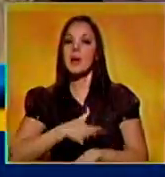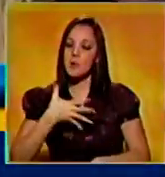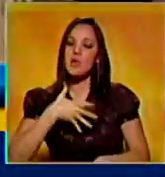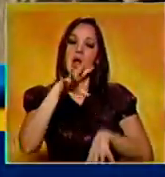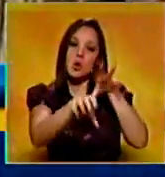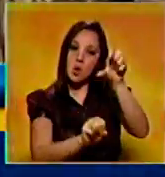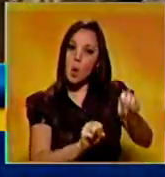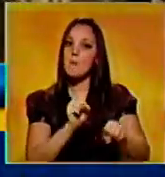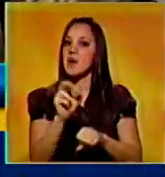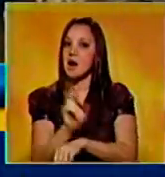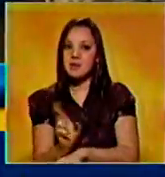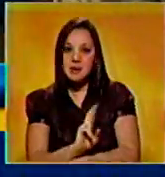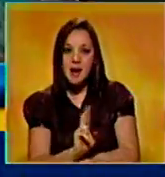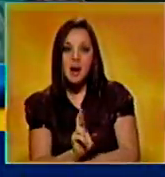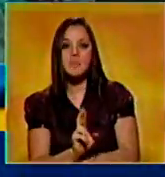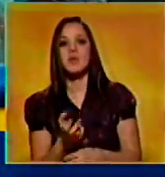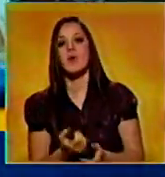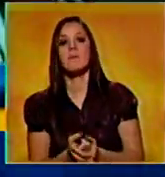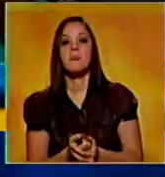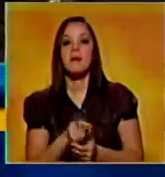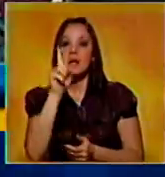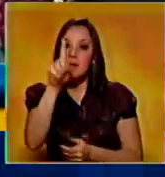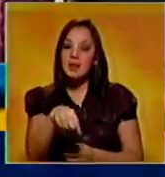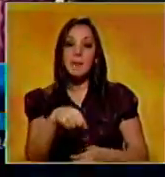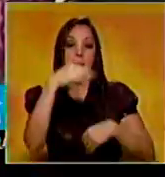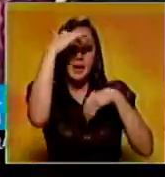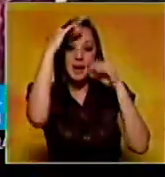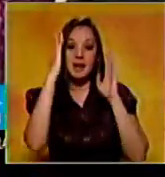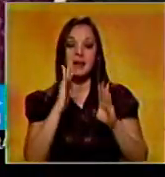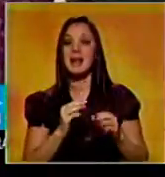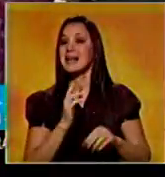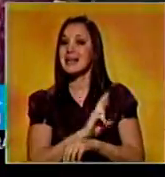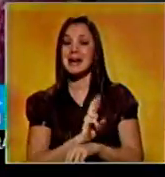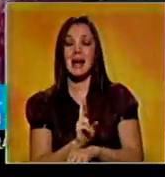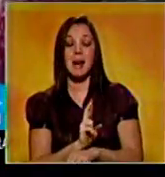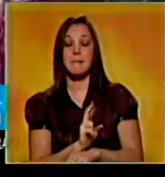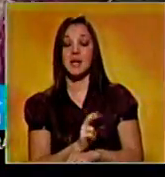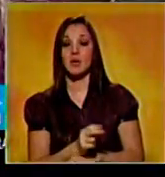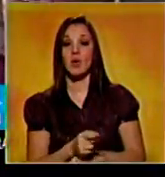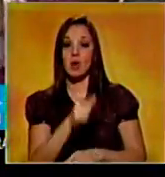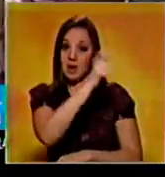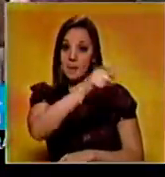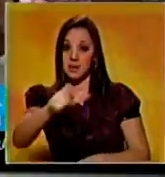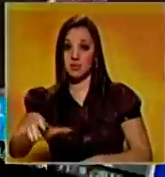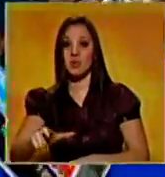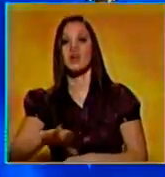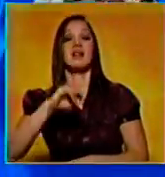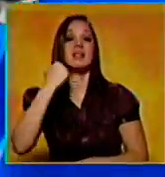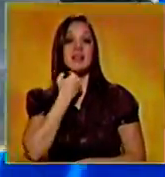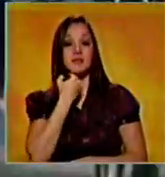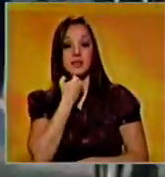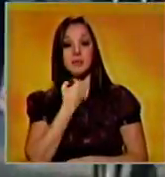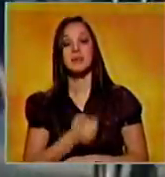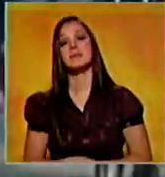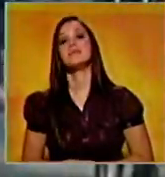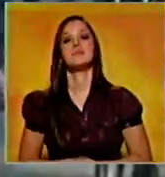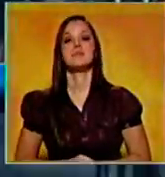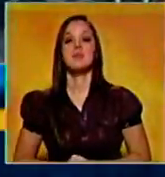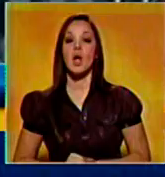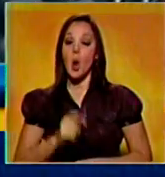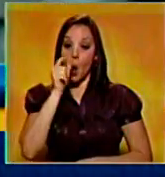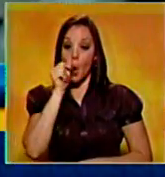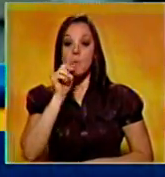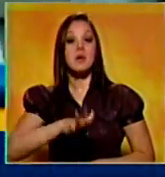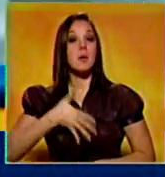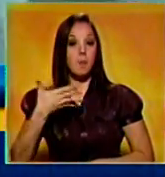que se requieren de inmediato y aumentar las operaciones de emergencia en los países afectados. Los hombres